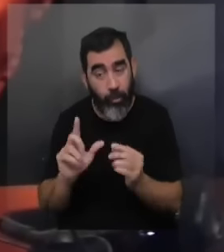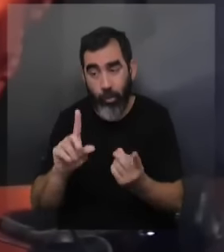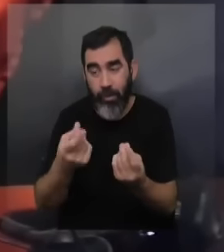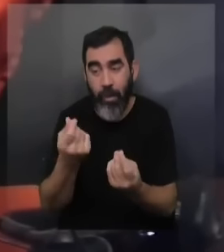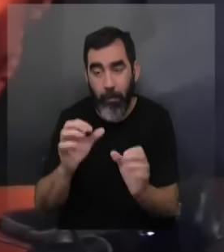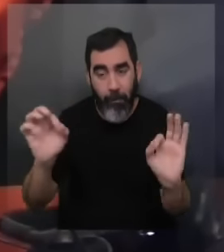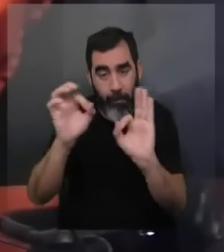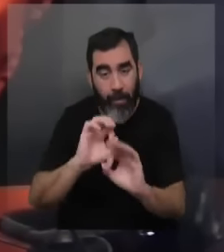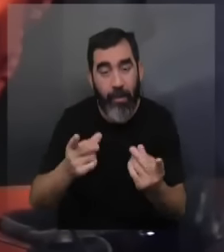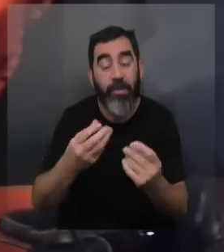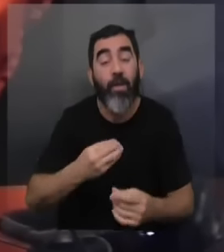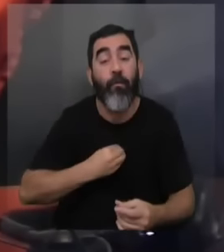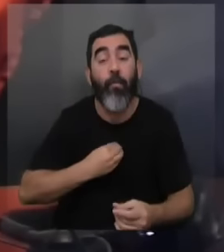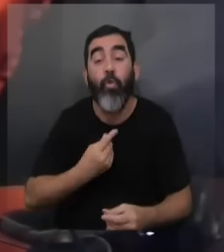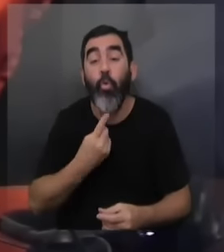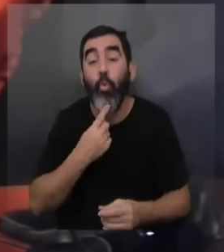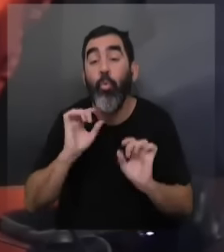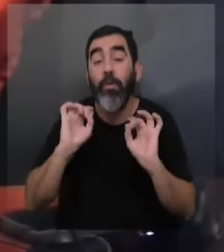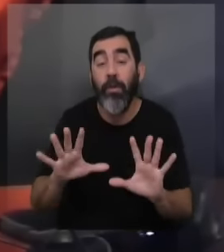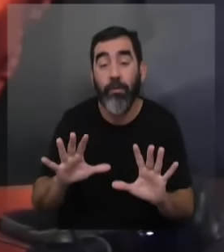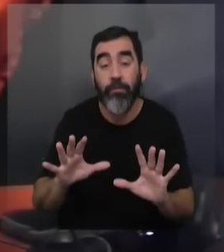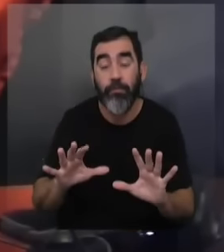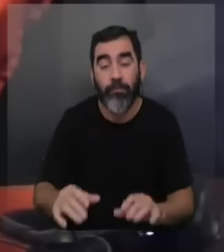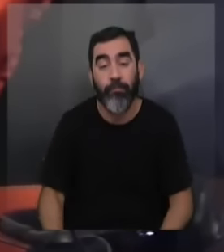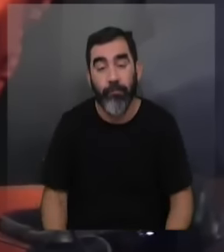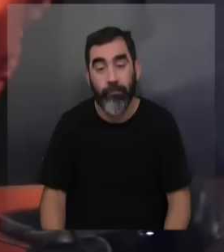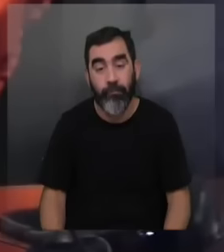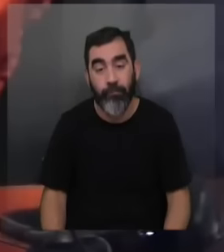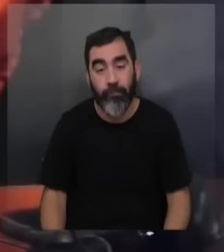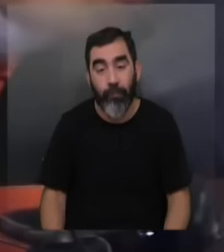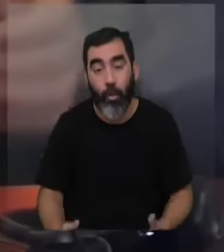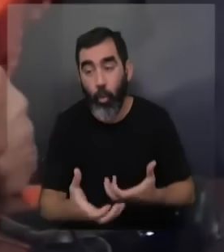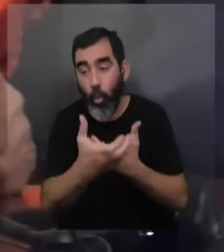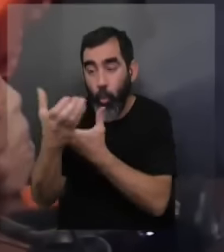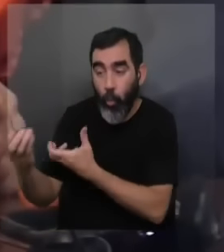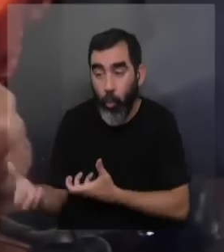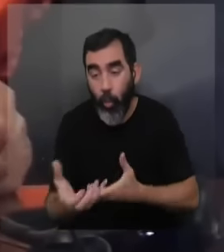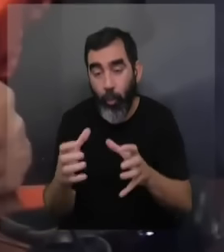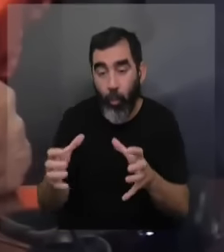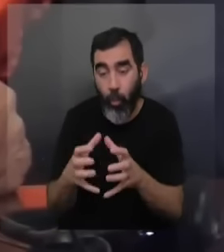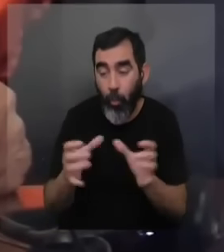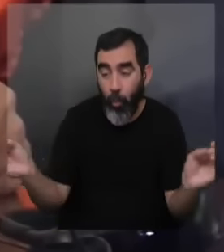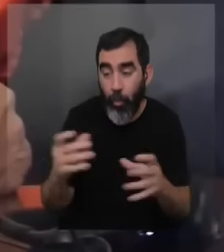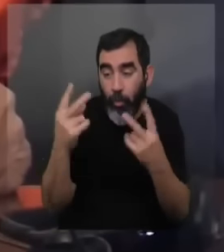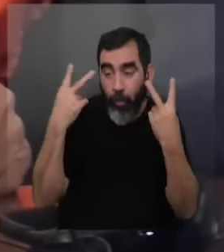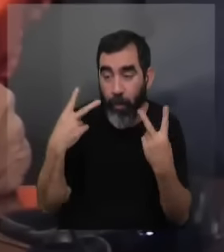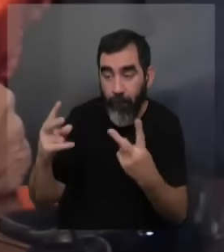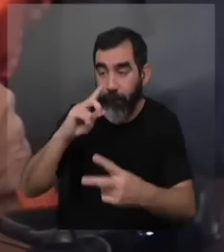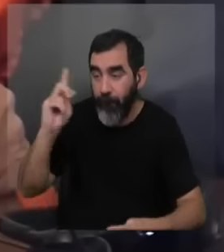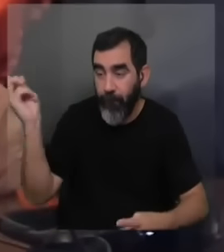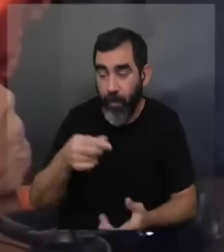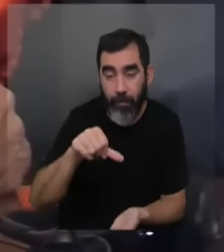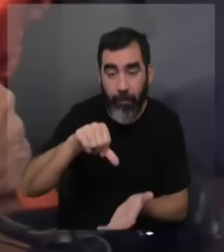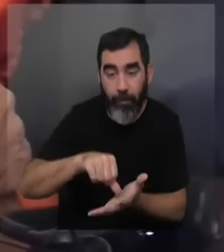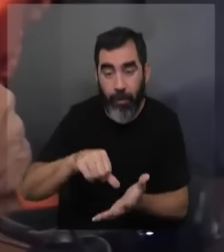plata precisan voluntad política tener brigada de cuerpo de bomberos pronta para que viajen de apuro cuando un país